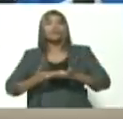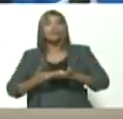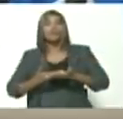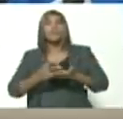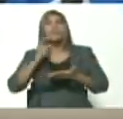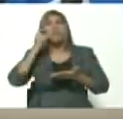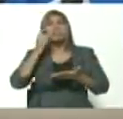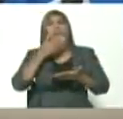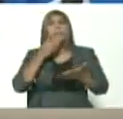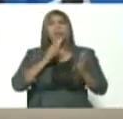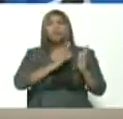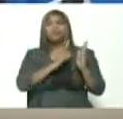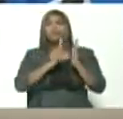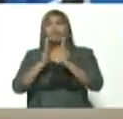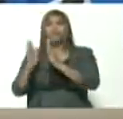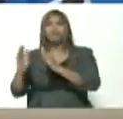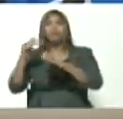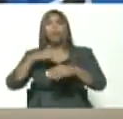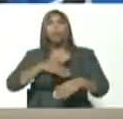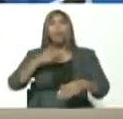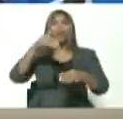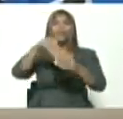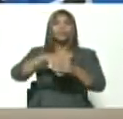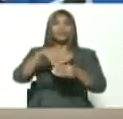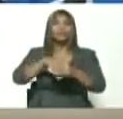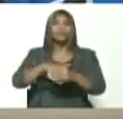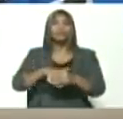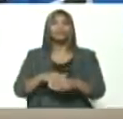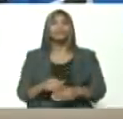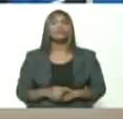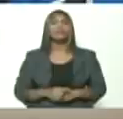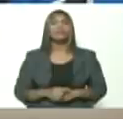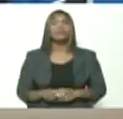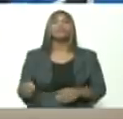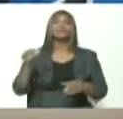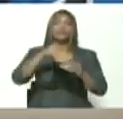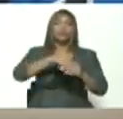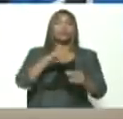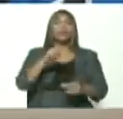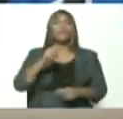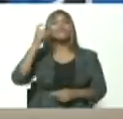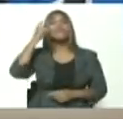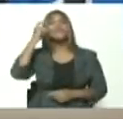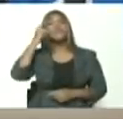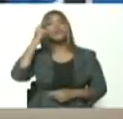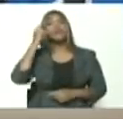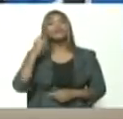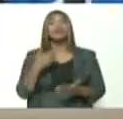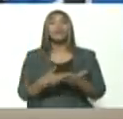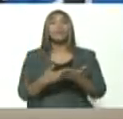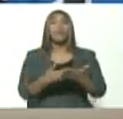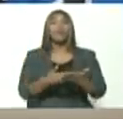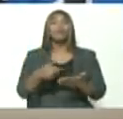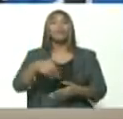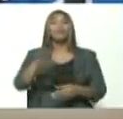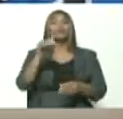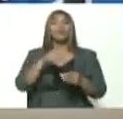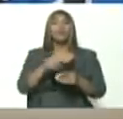cronograma electoral que incluye, por supuesto, la fecha del día propuesto para las